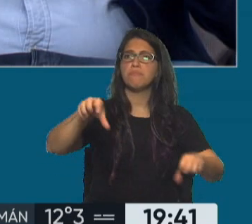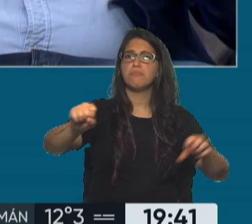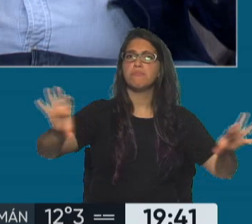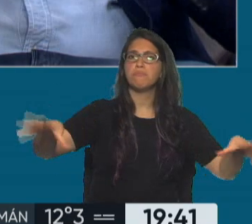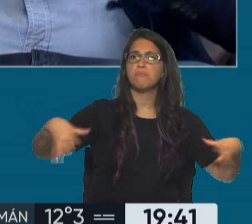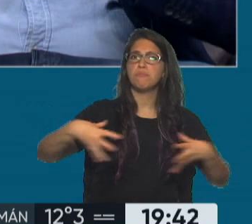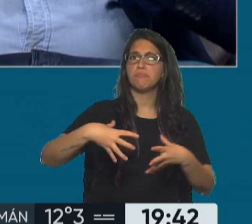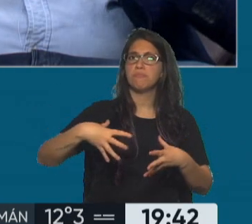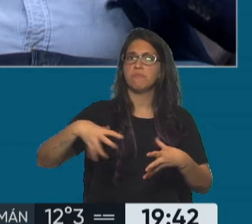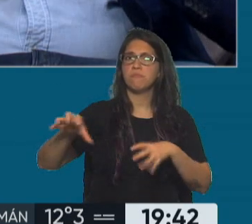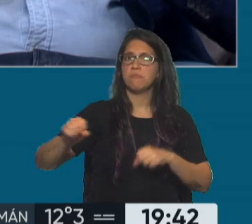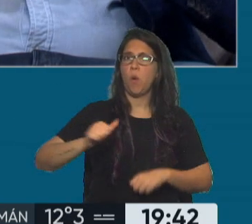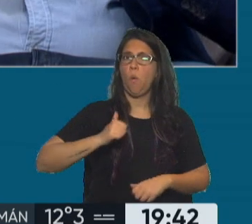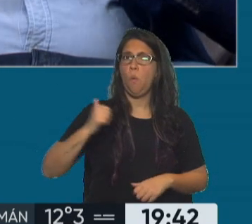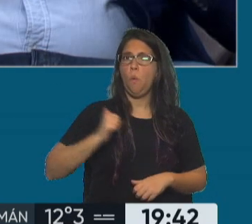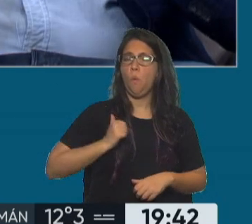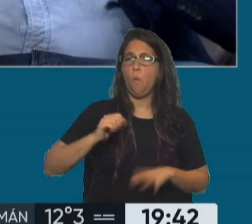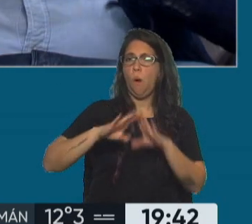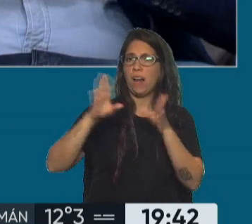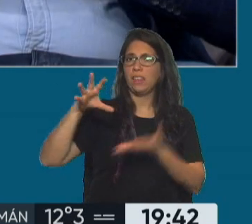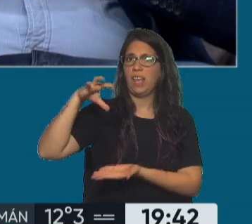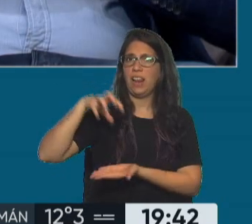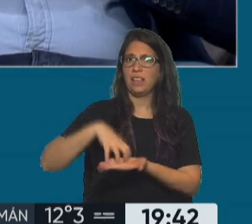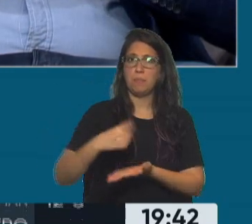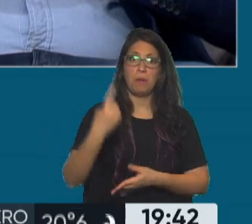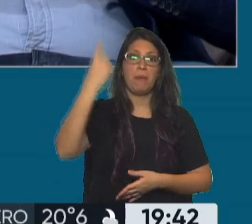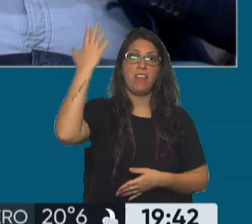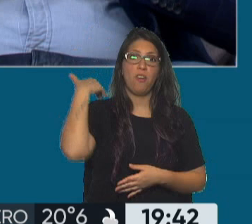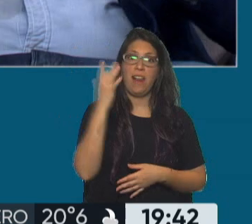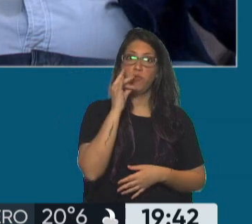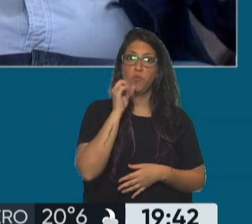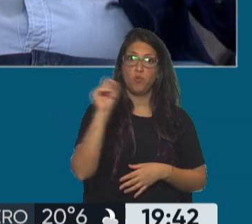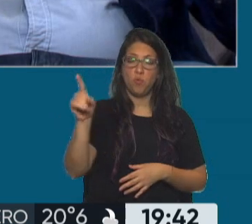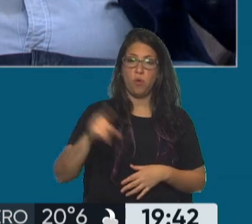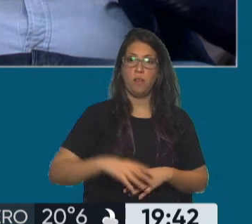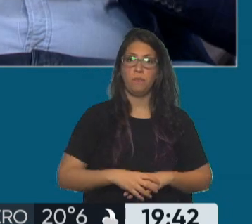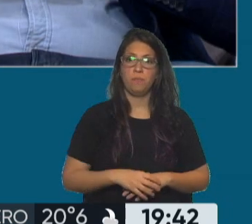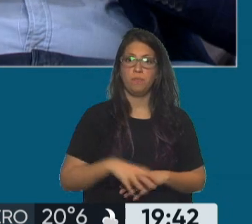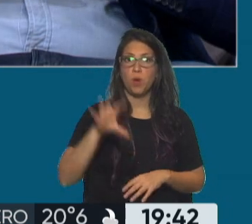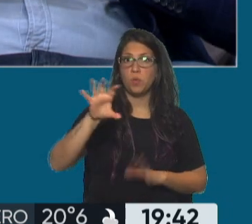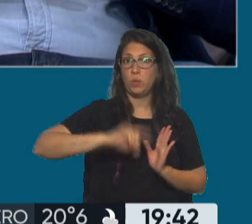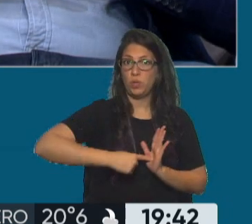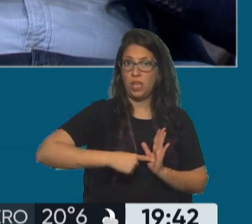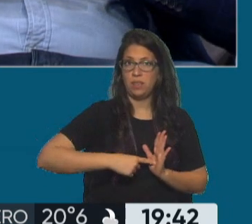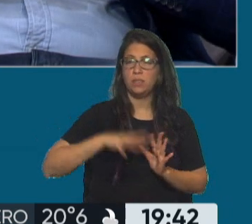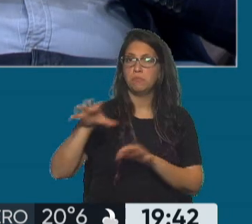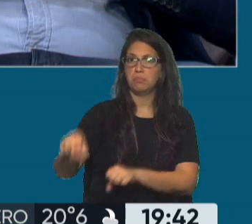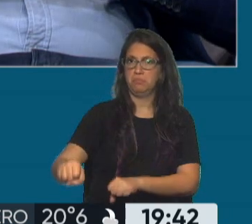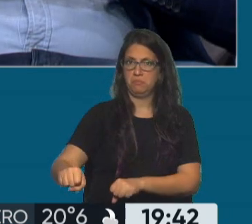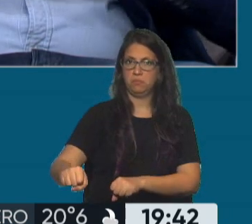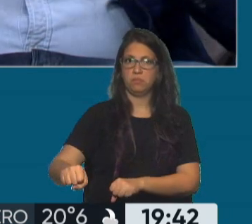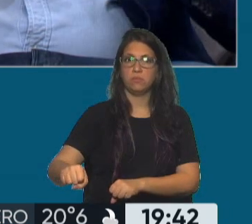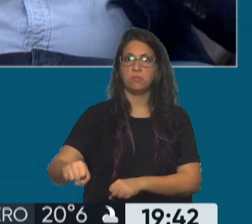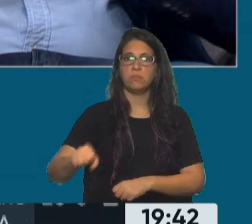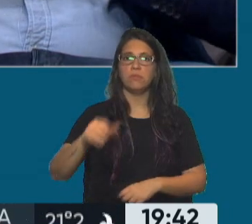desde los 70. Obviamente el primero es en Azul, ¿no? En Azul, en Provincia de Buenos Aires. Y después cuando